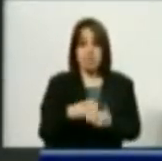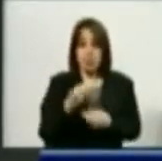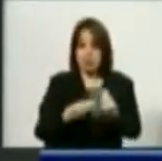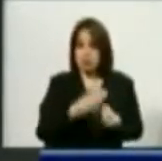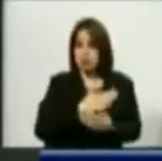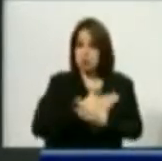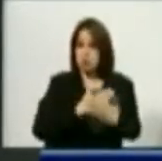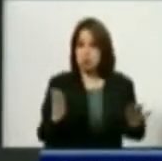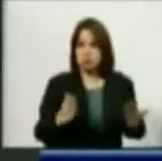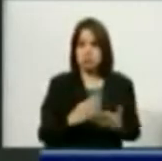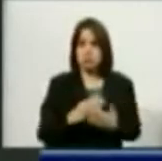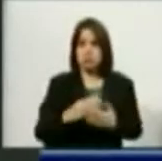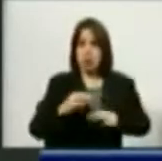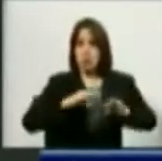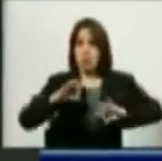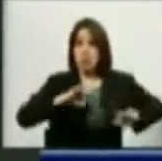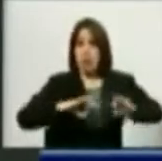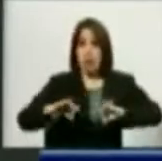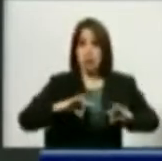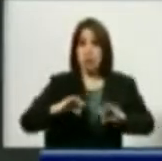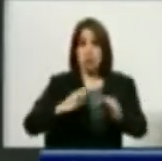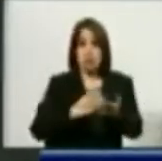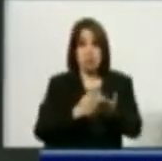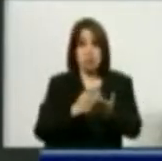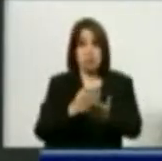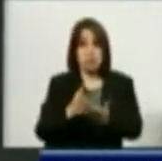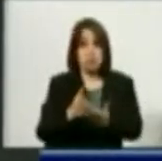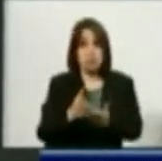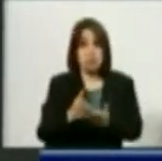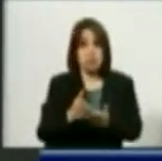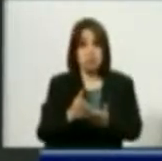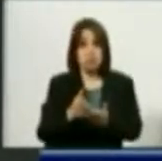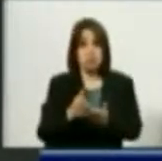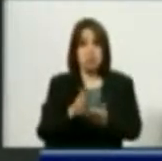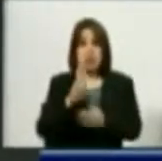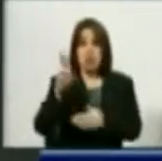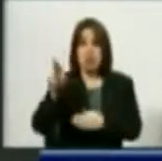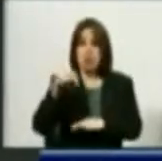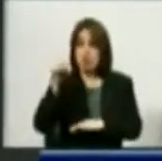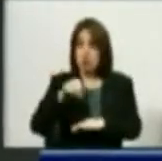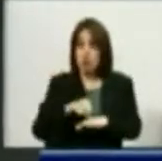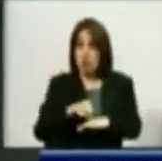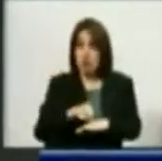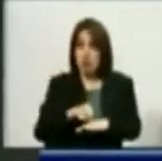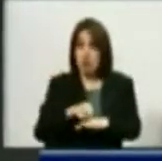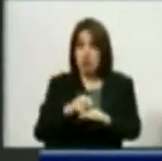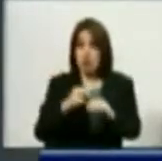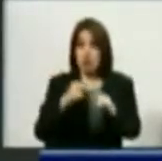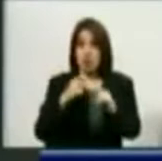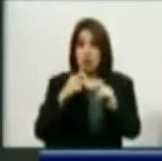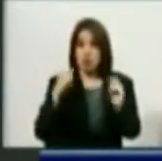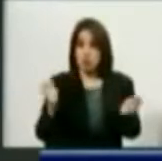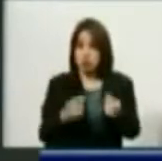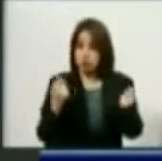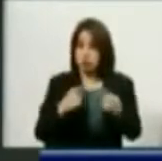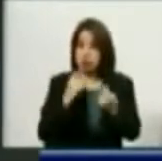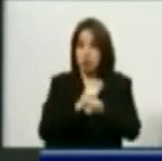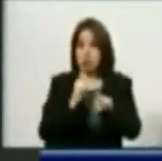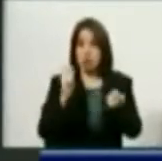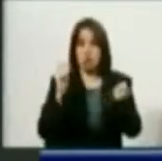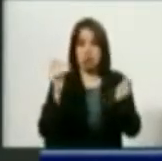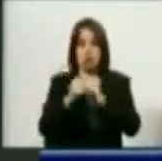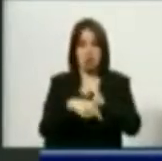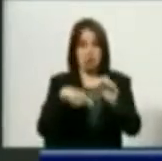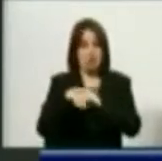conducir esa inmensa corriente nacional que impulsa que clama por transformaciones de fondo